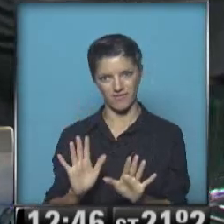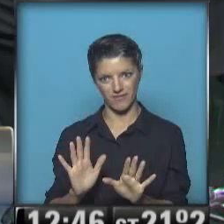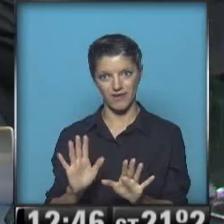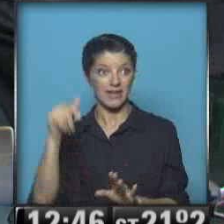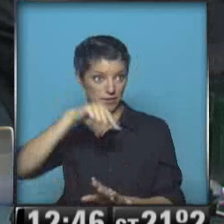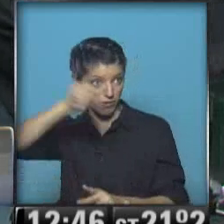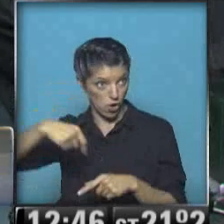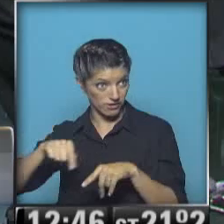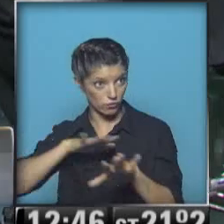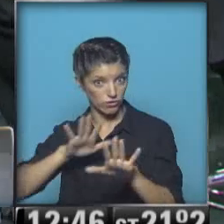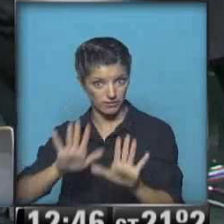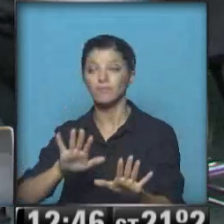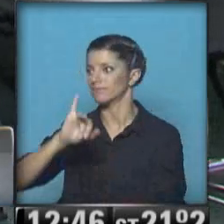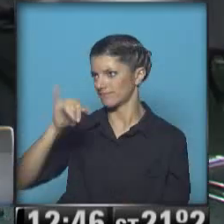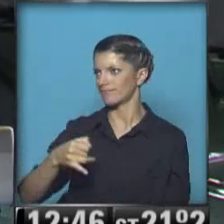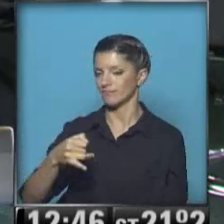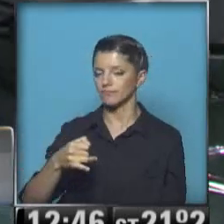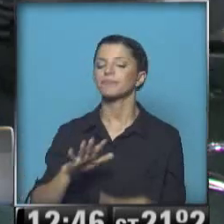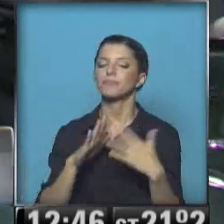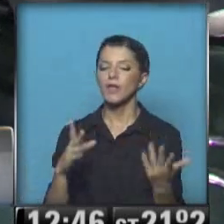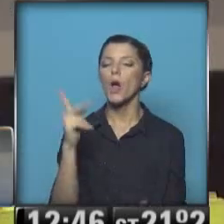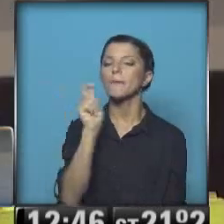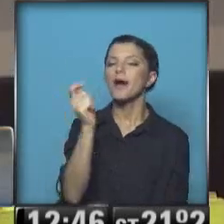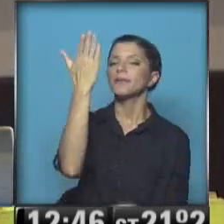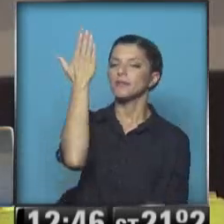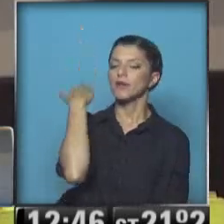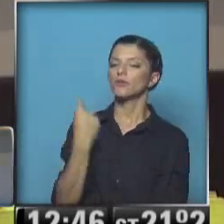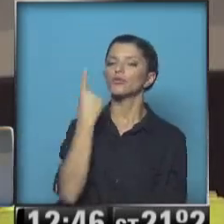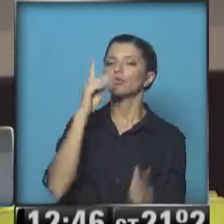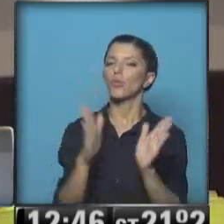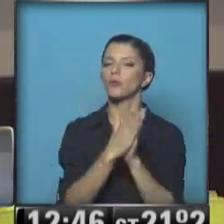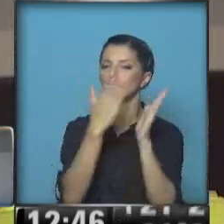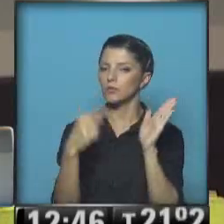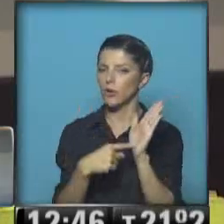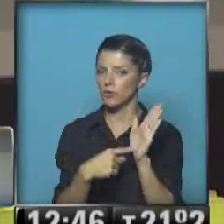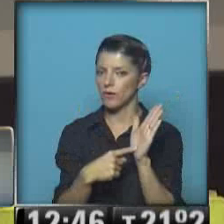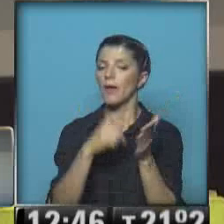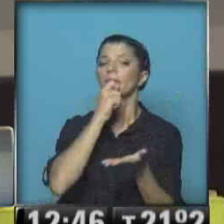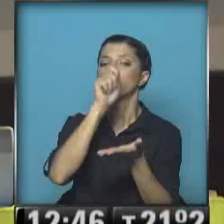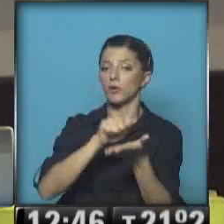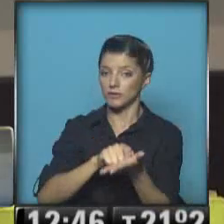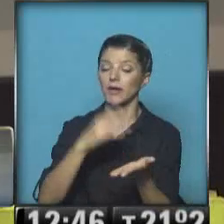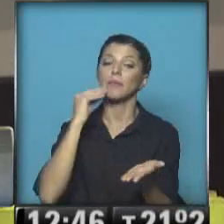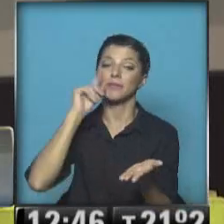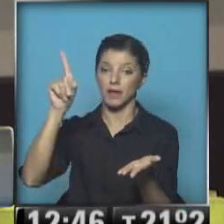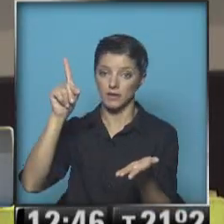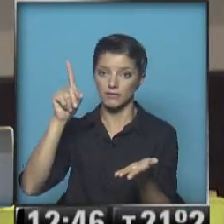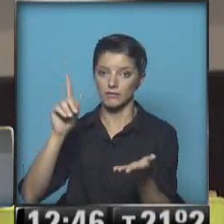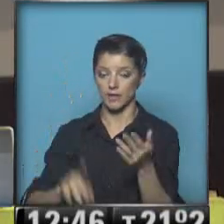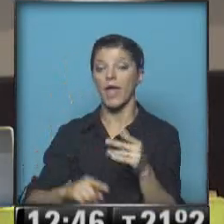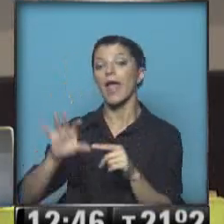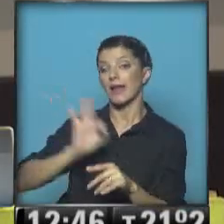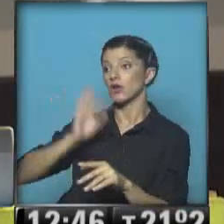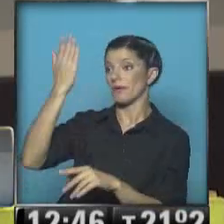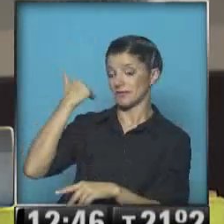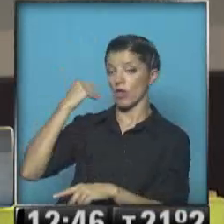esto y se convirtió en esto pero nosotros hace unos meses comentamos un libro de Patrick con el periodista británico que estuvo en el norte ira el año